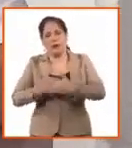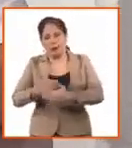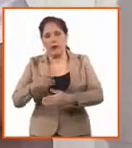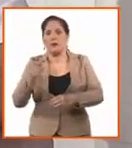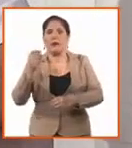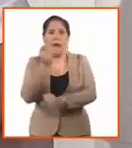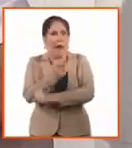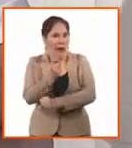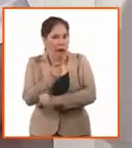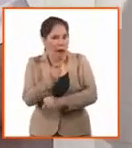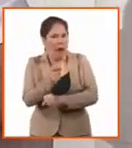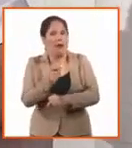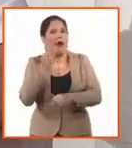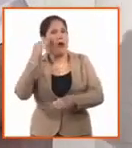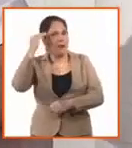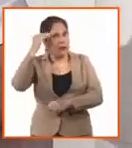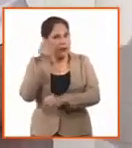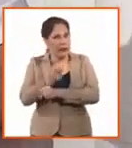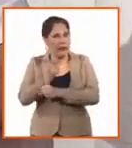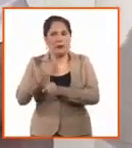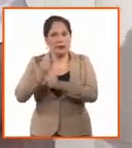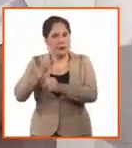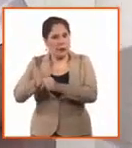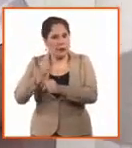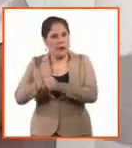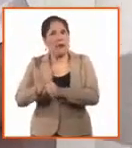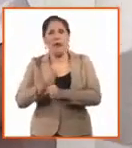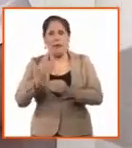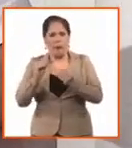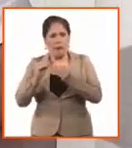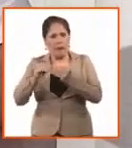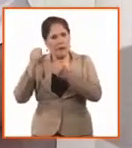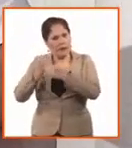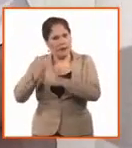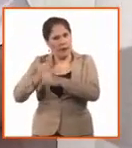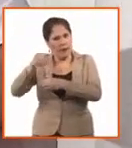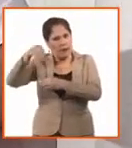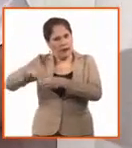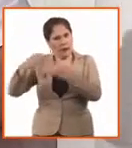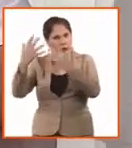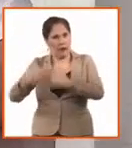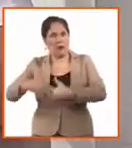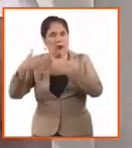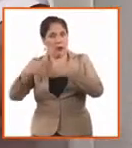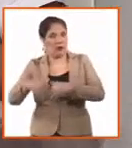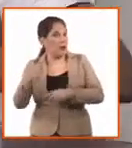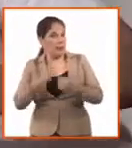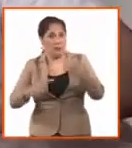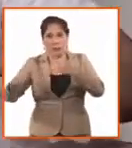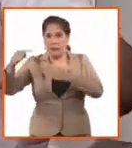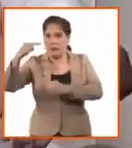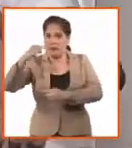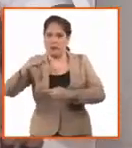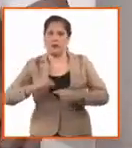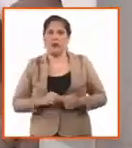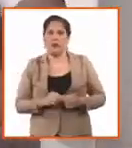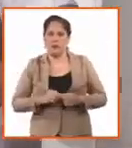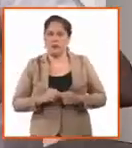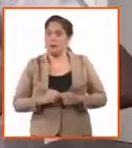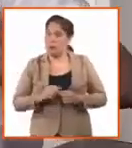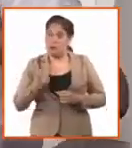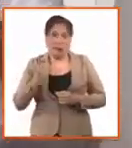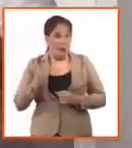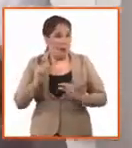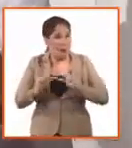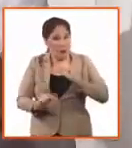acelerada de la fuerza de trabajo calificada donde el ministerio industria fue pionero y eso se pusieron las primeras